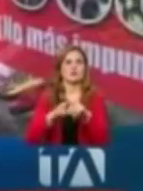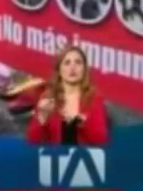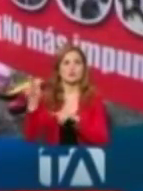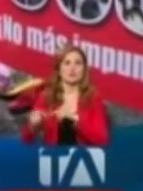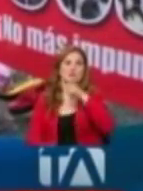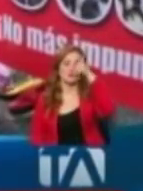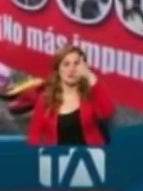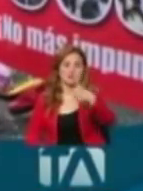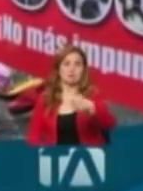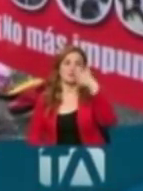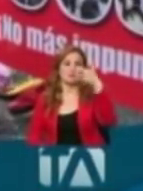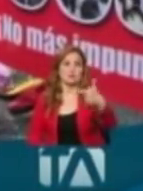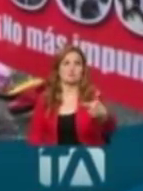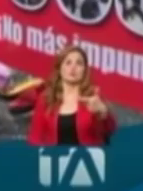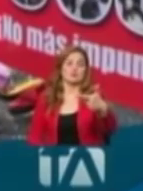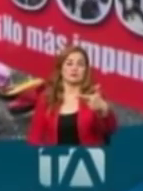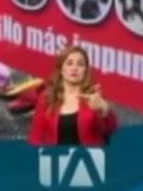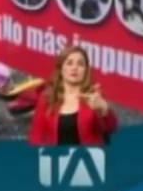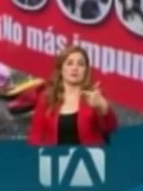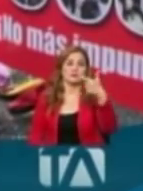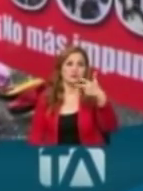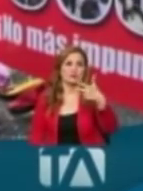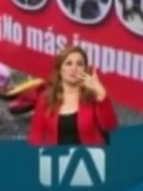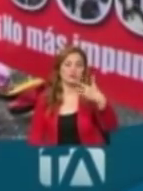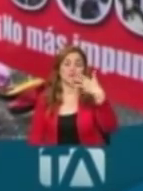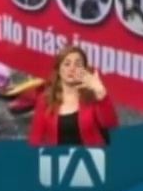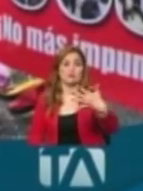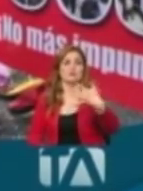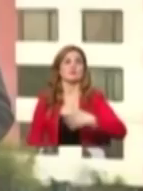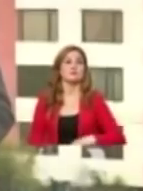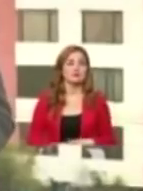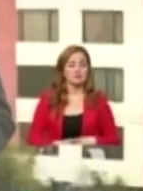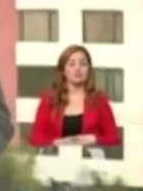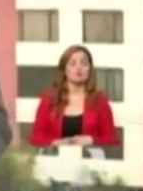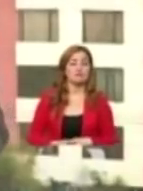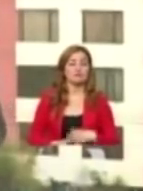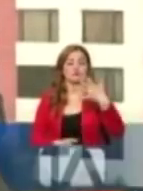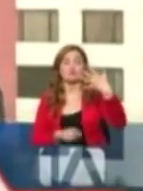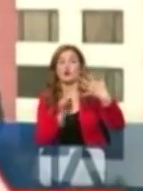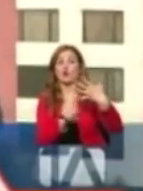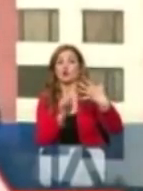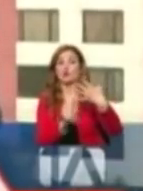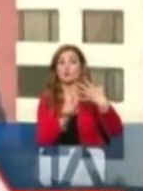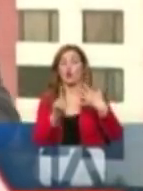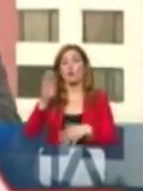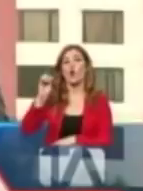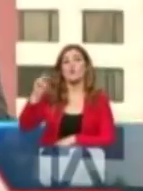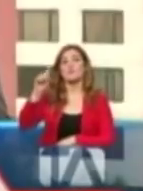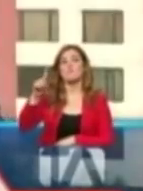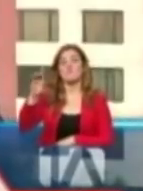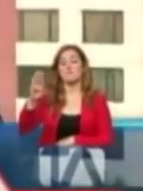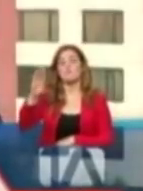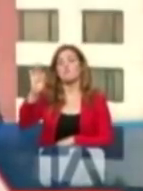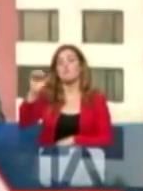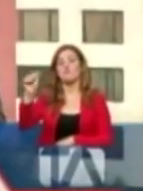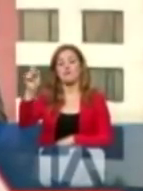Eduardo y Luis, Paul Getacama, Giovanni Lazo y Marcelo Bonifaz. Este último fue sentenciado por supuestamente haber gritado